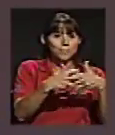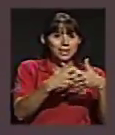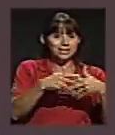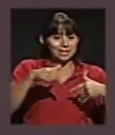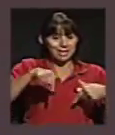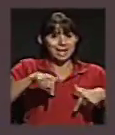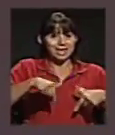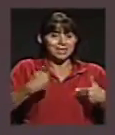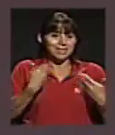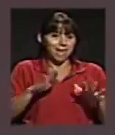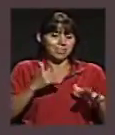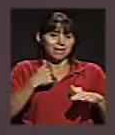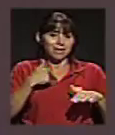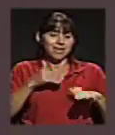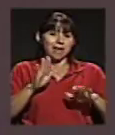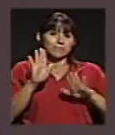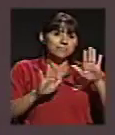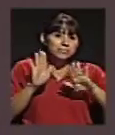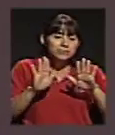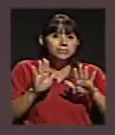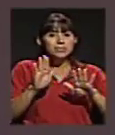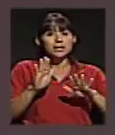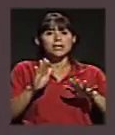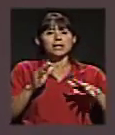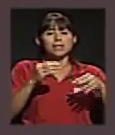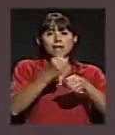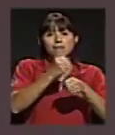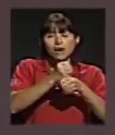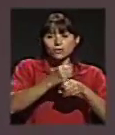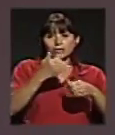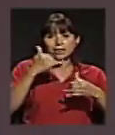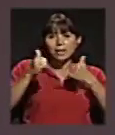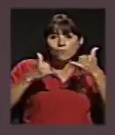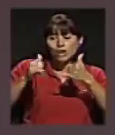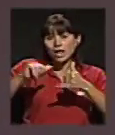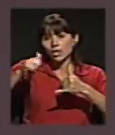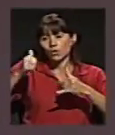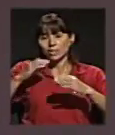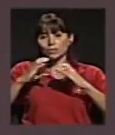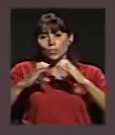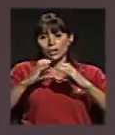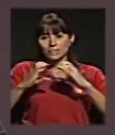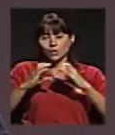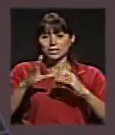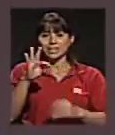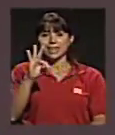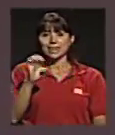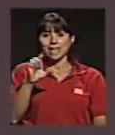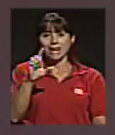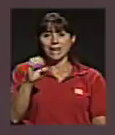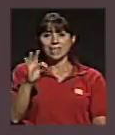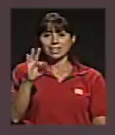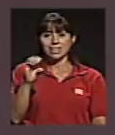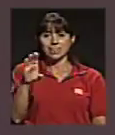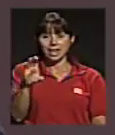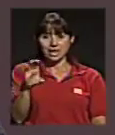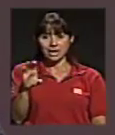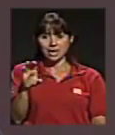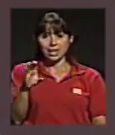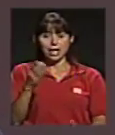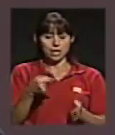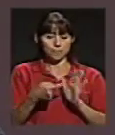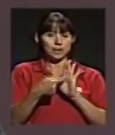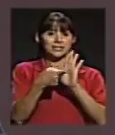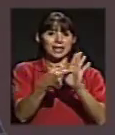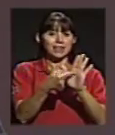concesiones, concesiones en telefonía y en otras telecomunicaciones. Teletec, bueno, la garantía que presentan va firmada